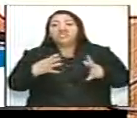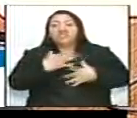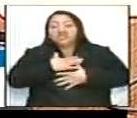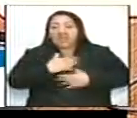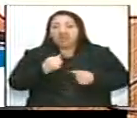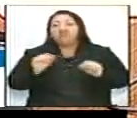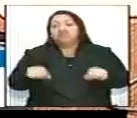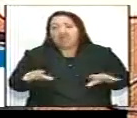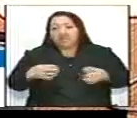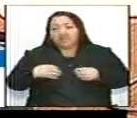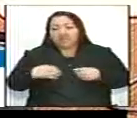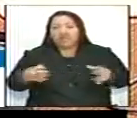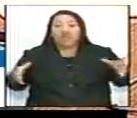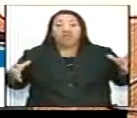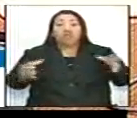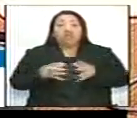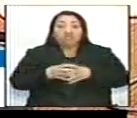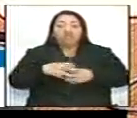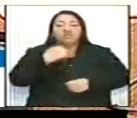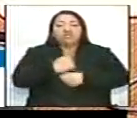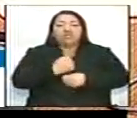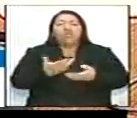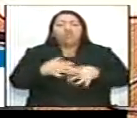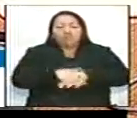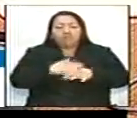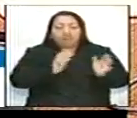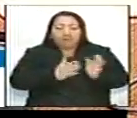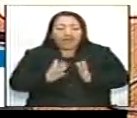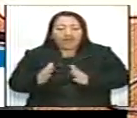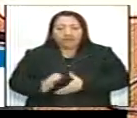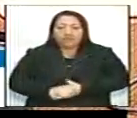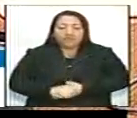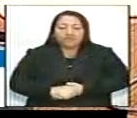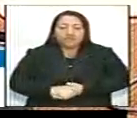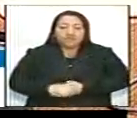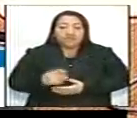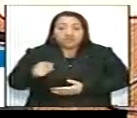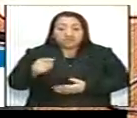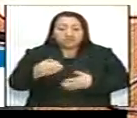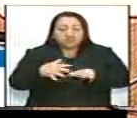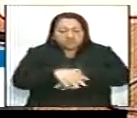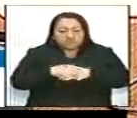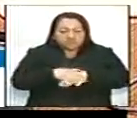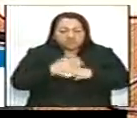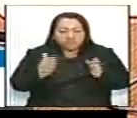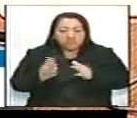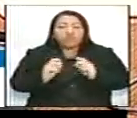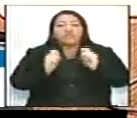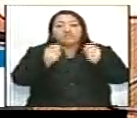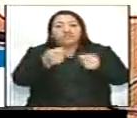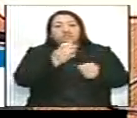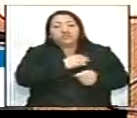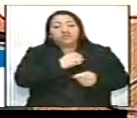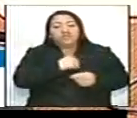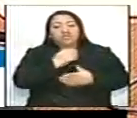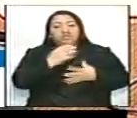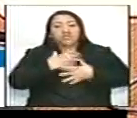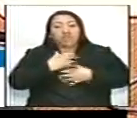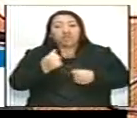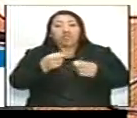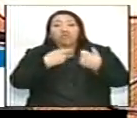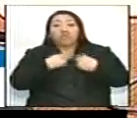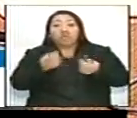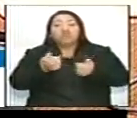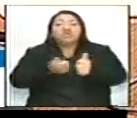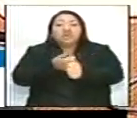diseña esta intervención. Y el diseño de la intervención responsabiliza al Ministerio de Salud de su seguimiento y